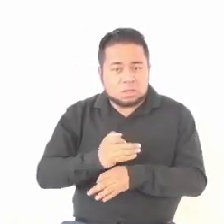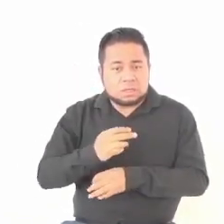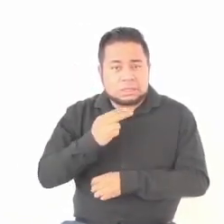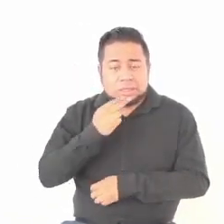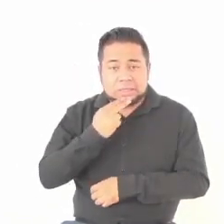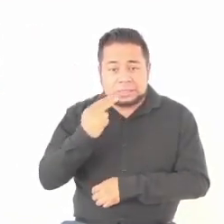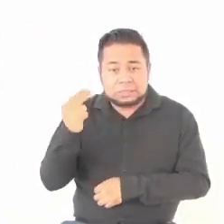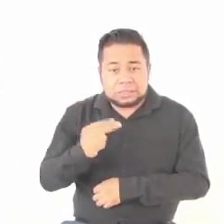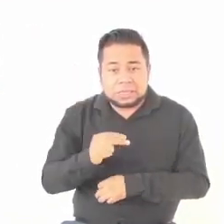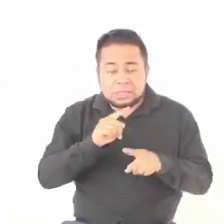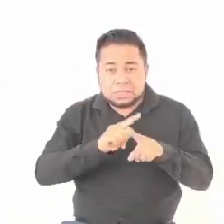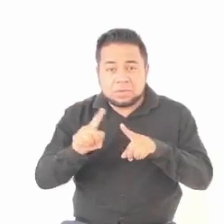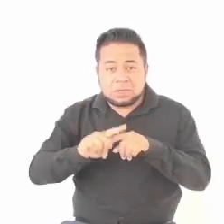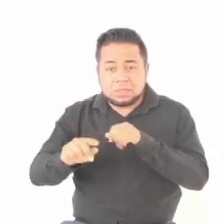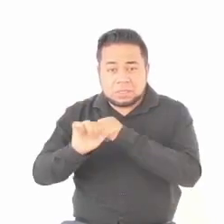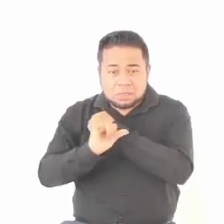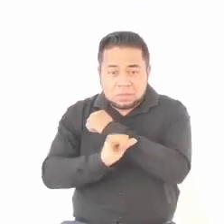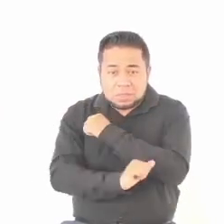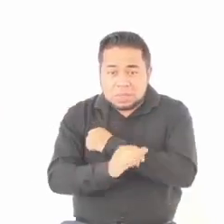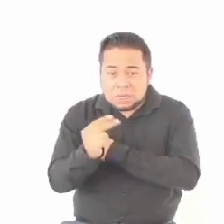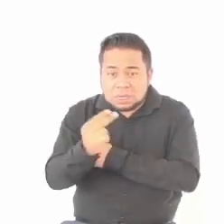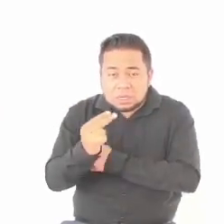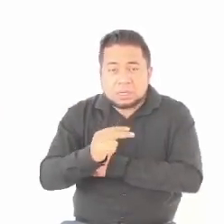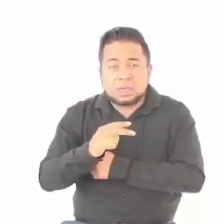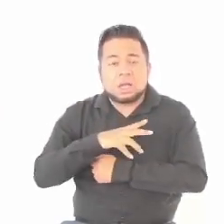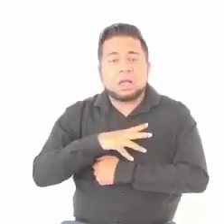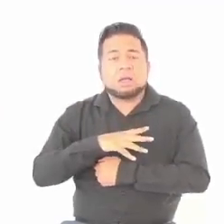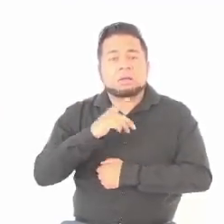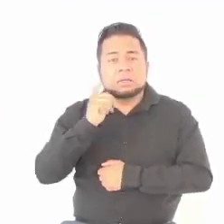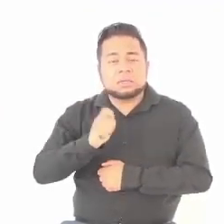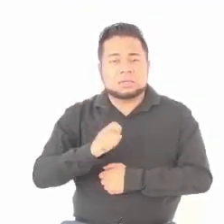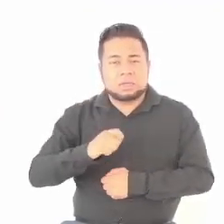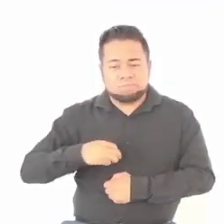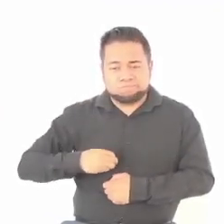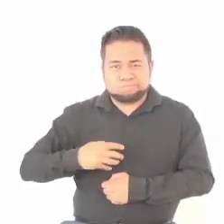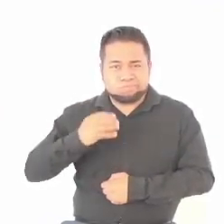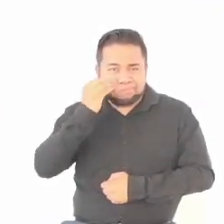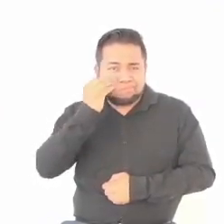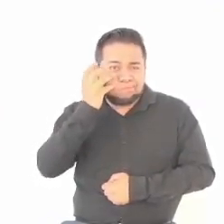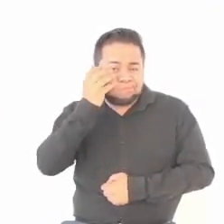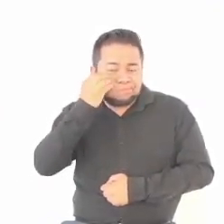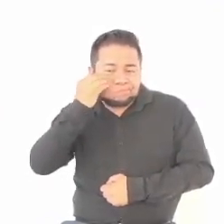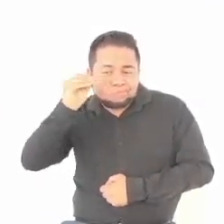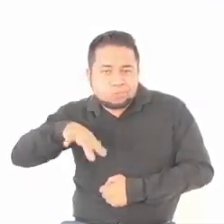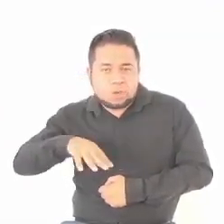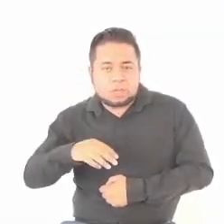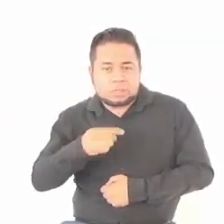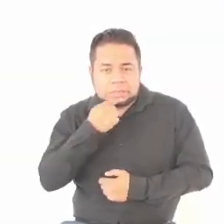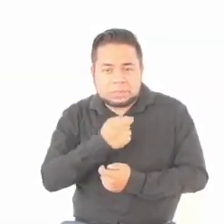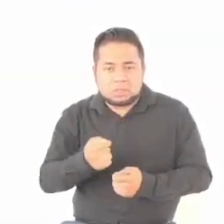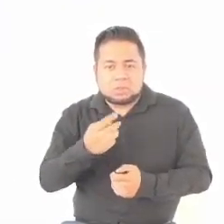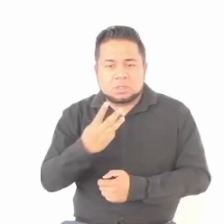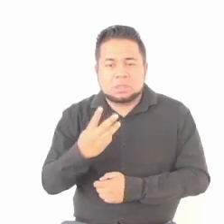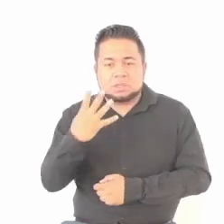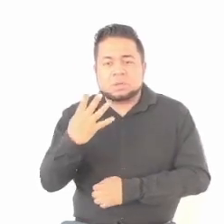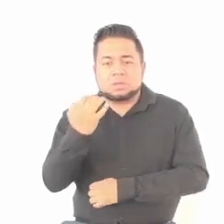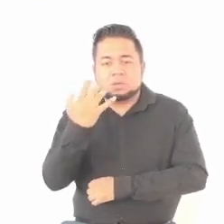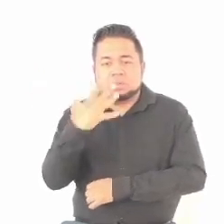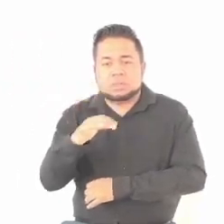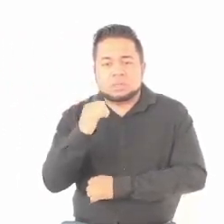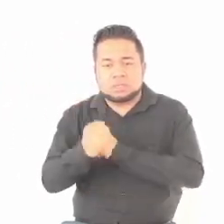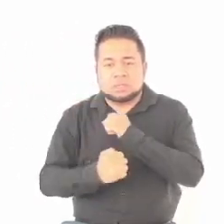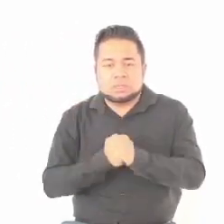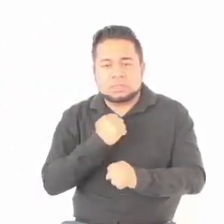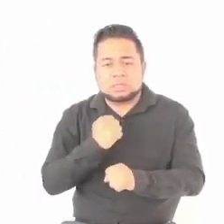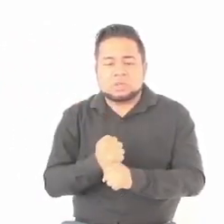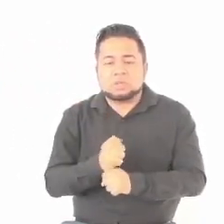necesitamos varias cirugías, extirpación de tumores en los ojos de niños de 3, 4, 10 años,